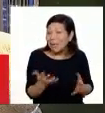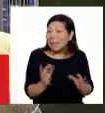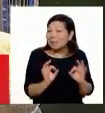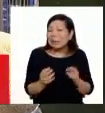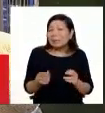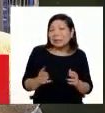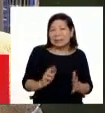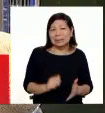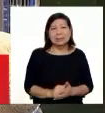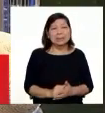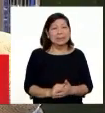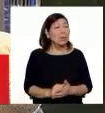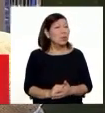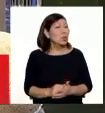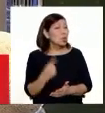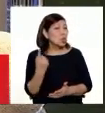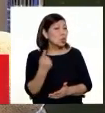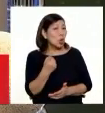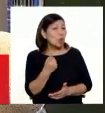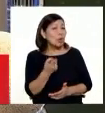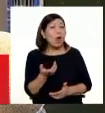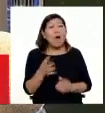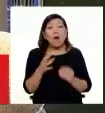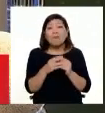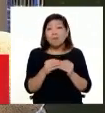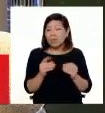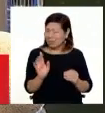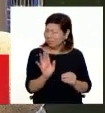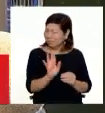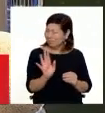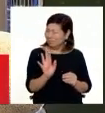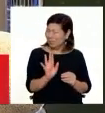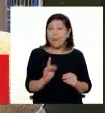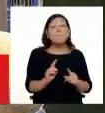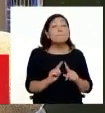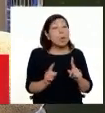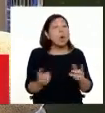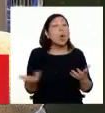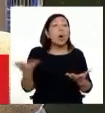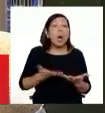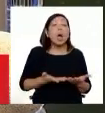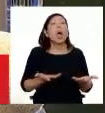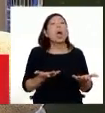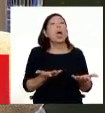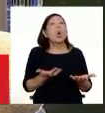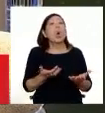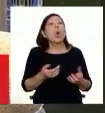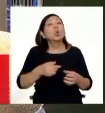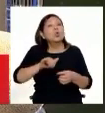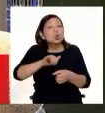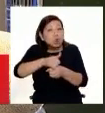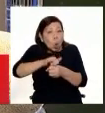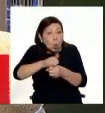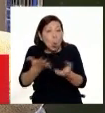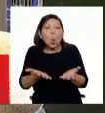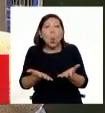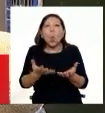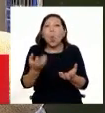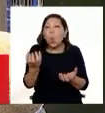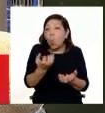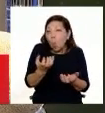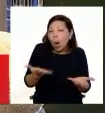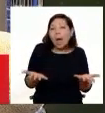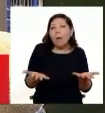dietas extremas que lamentablemente solo están incluyendo frutas y eso no es saludable. Tienen que incluirse proteínas como el yogur, por ejemplo, huevo,